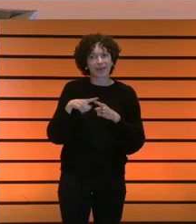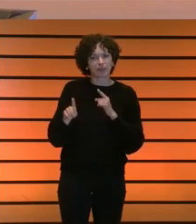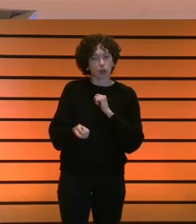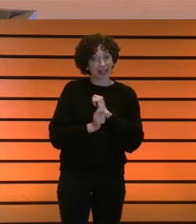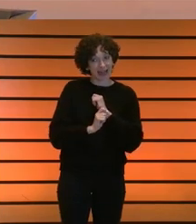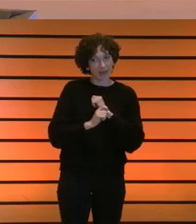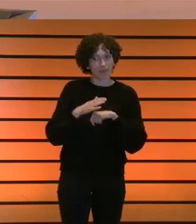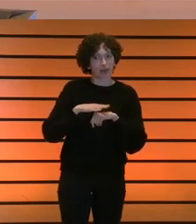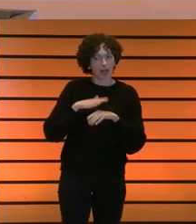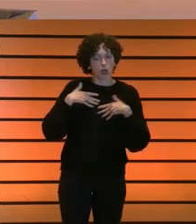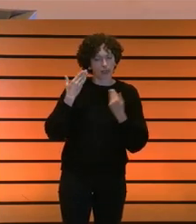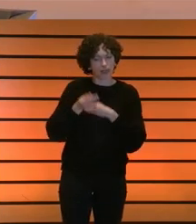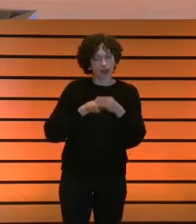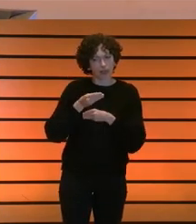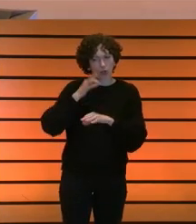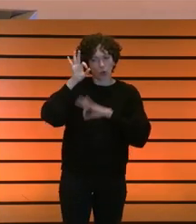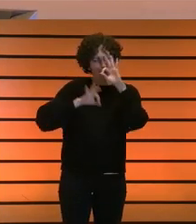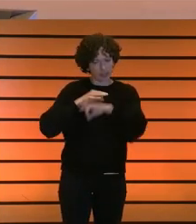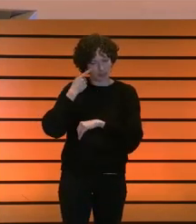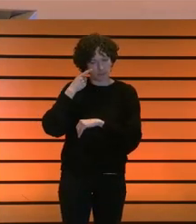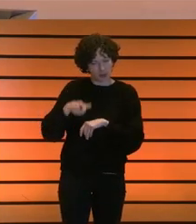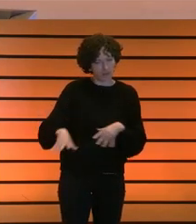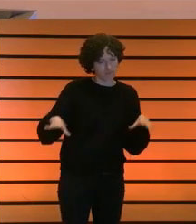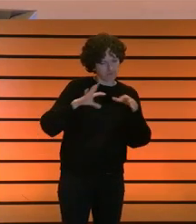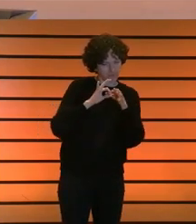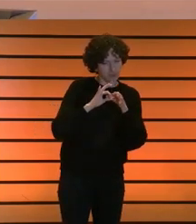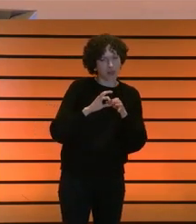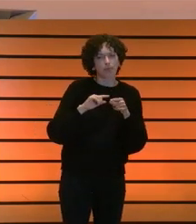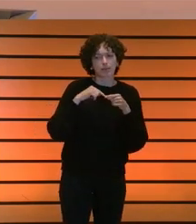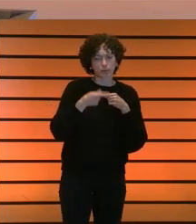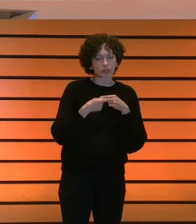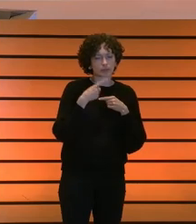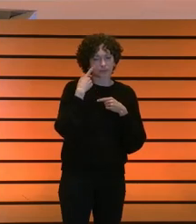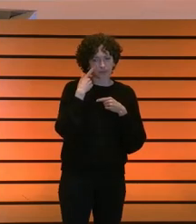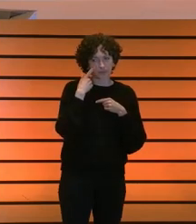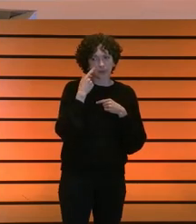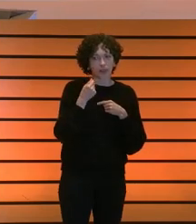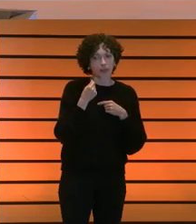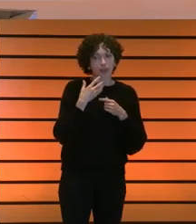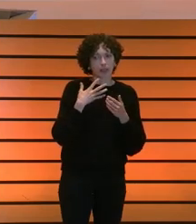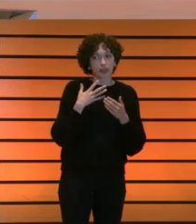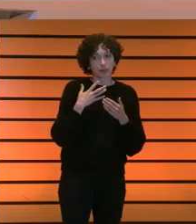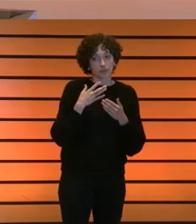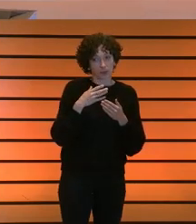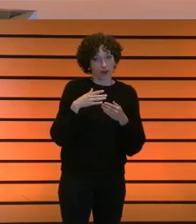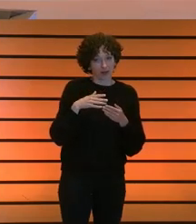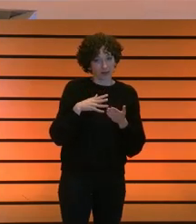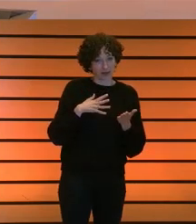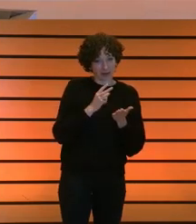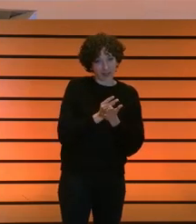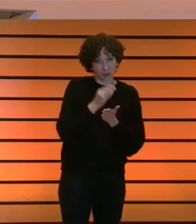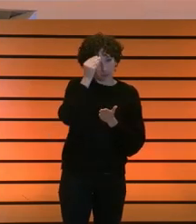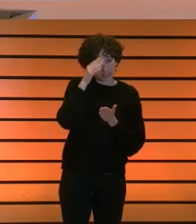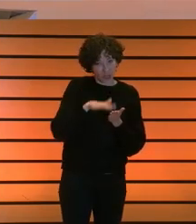lo que se vaya a hacer ver los retos con la mirada de lo local pero pensando en lo universal y